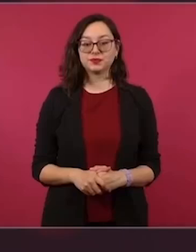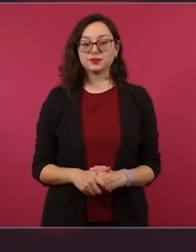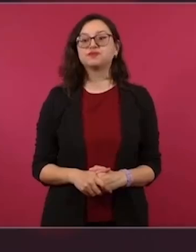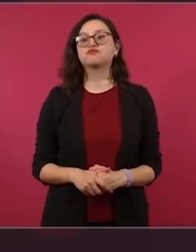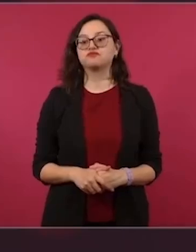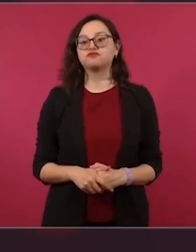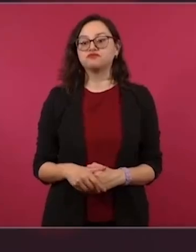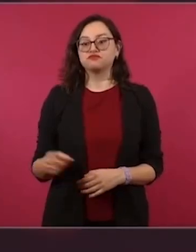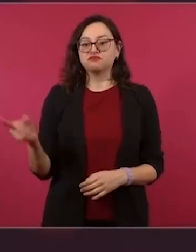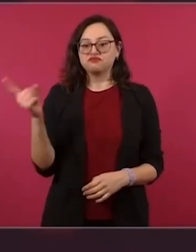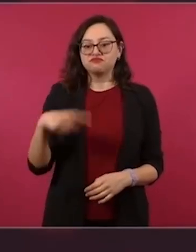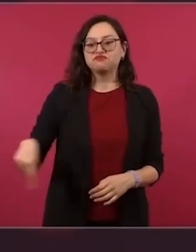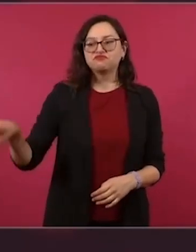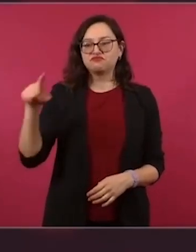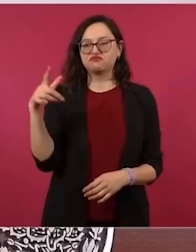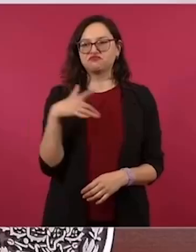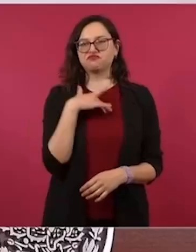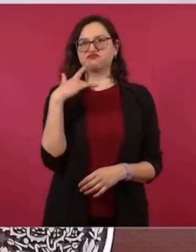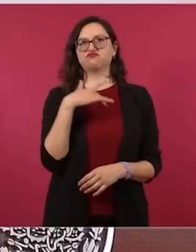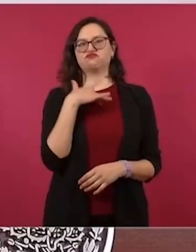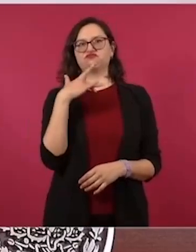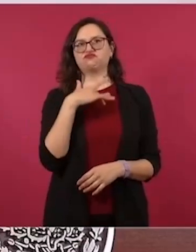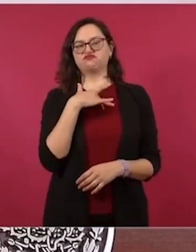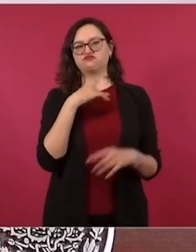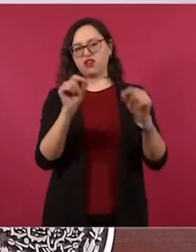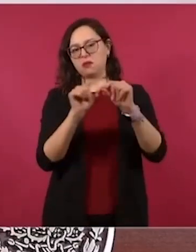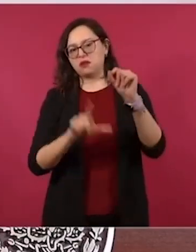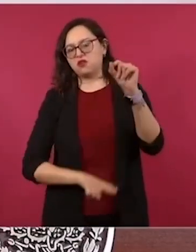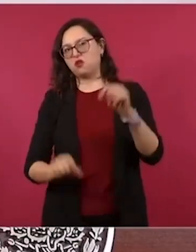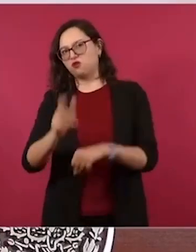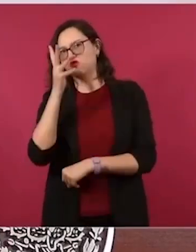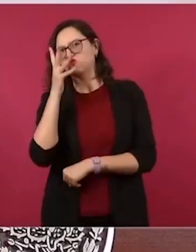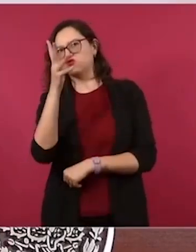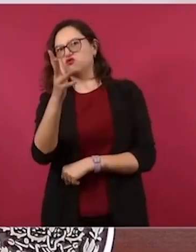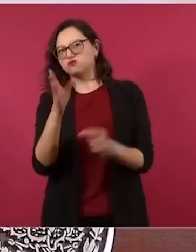decidieron sobre el futuro de nuestro país.